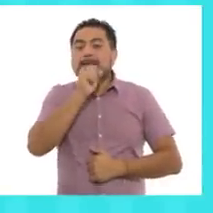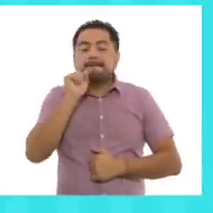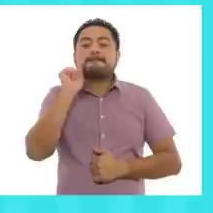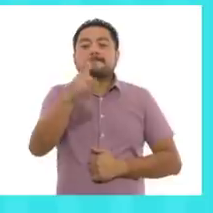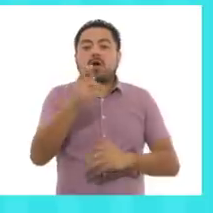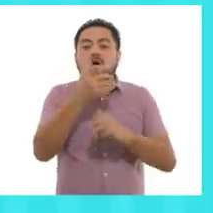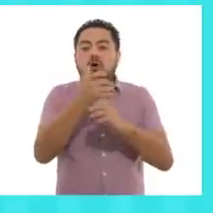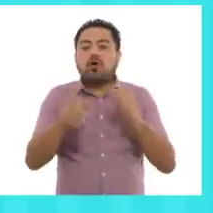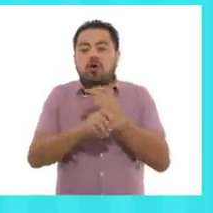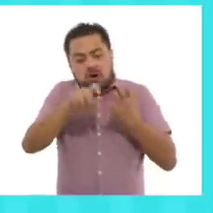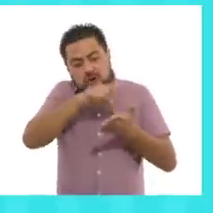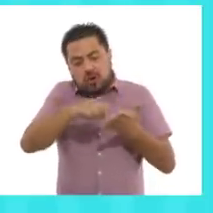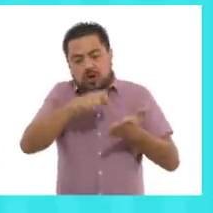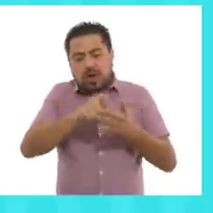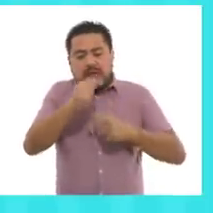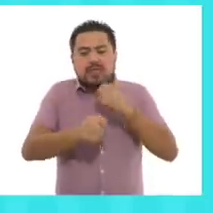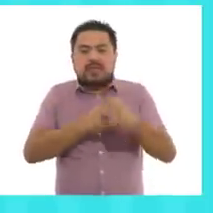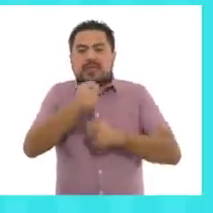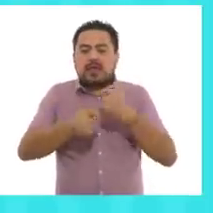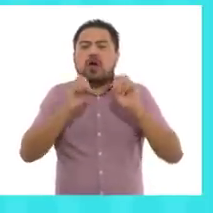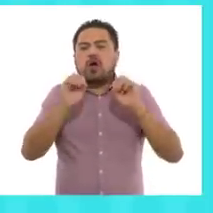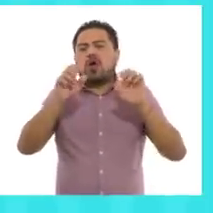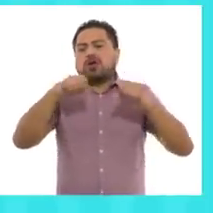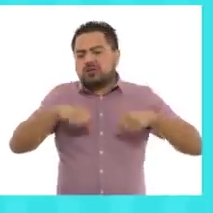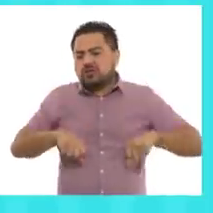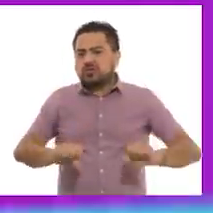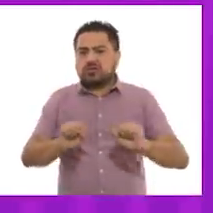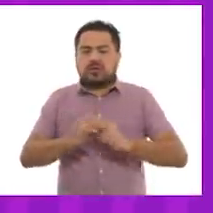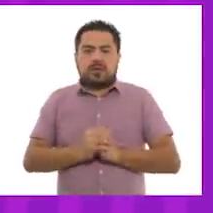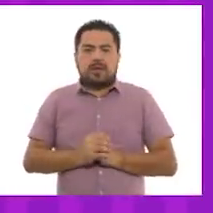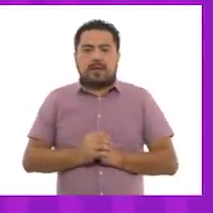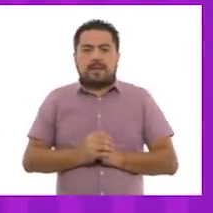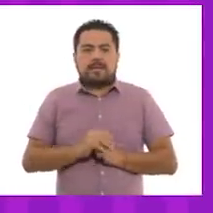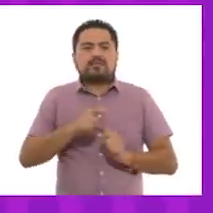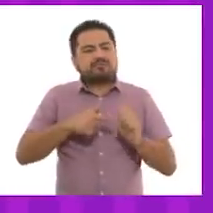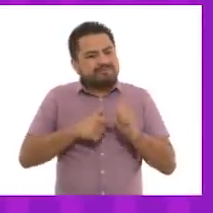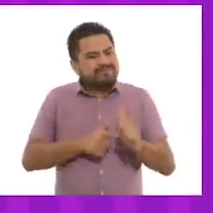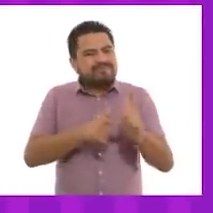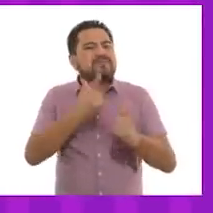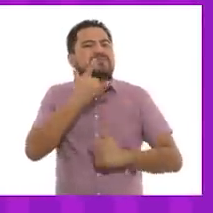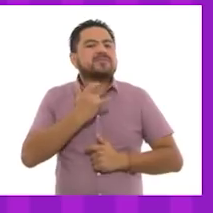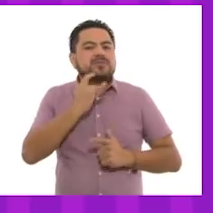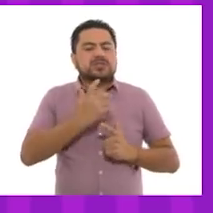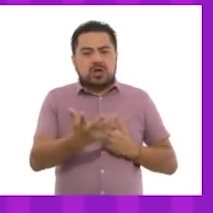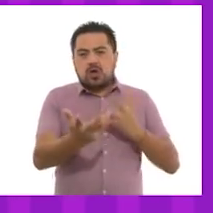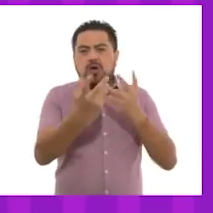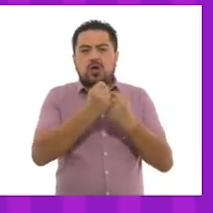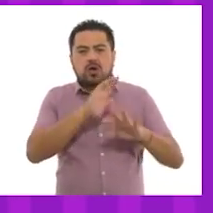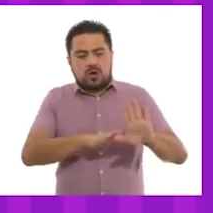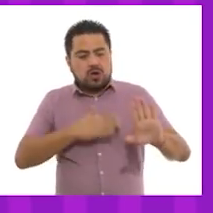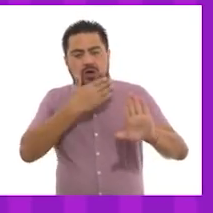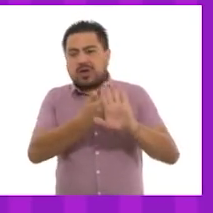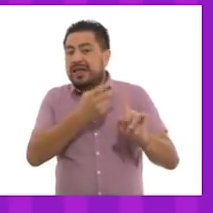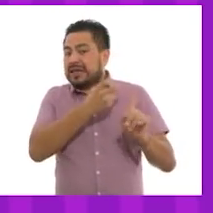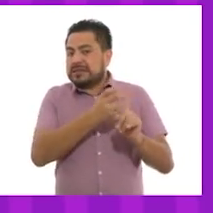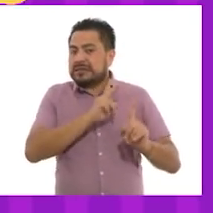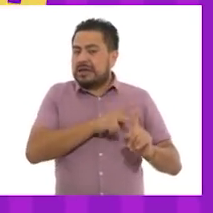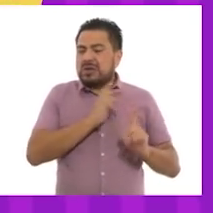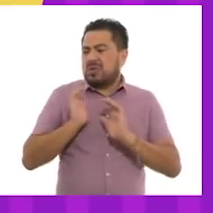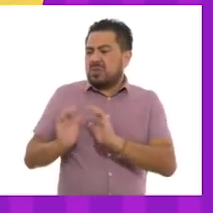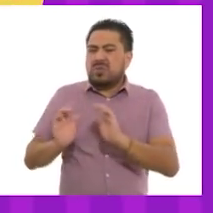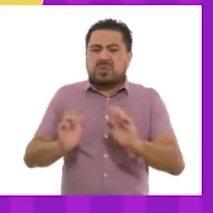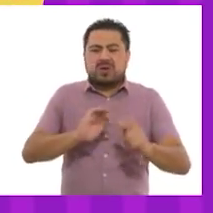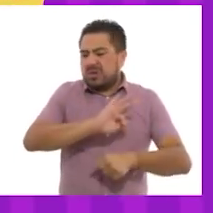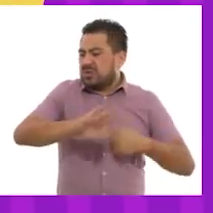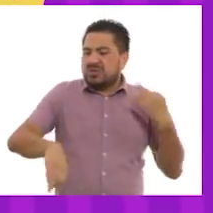las cosas que compres en la tienda o en el supermercado. Sigamos luchando juntos contra este virus, cuidándonos los